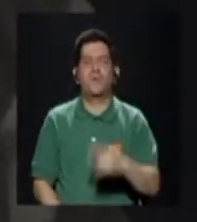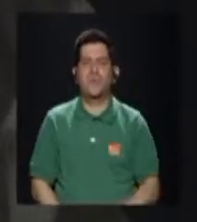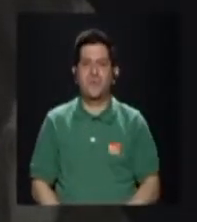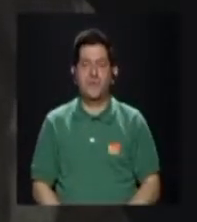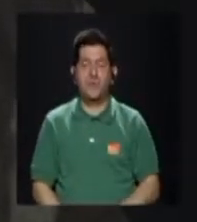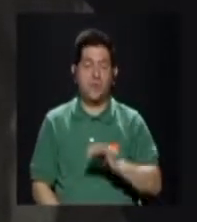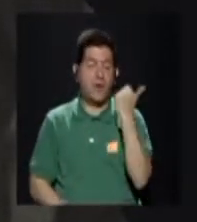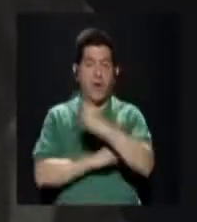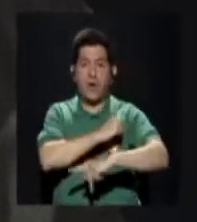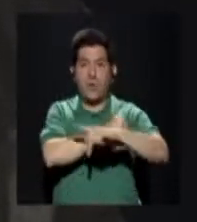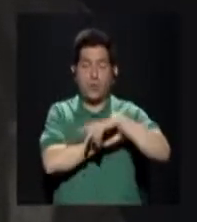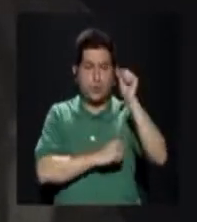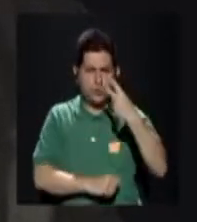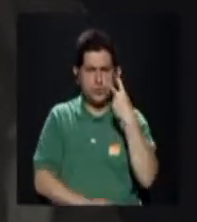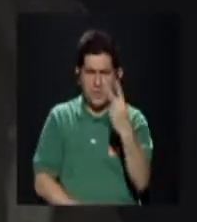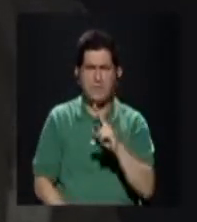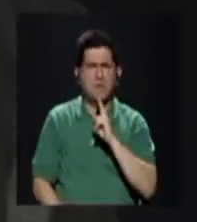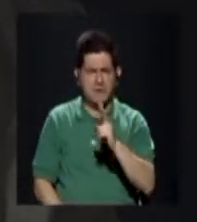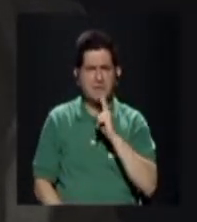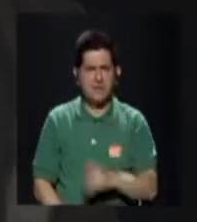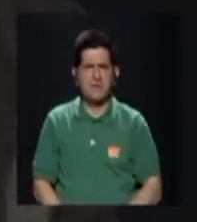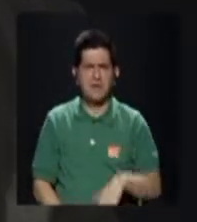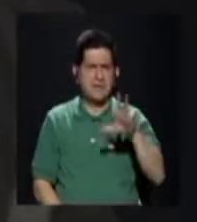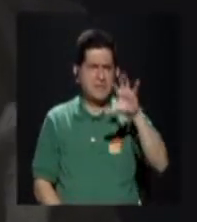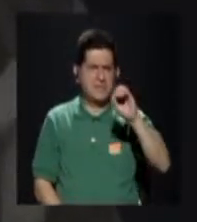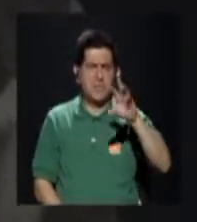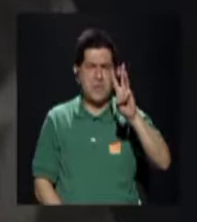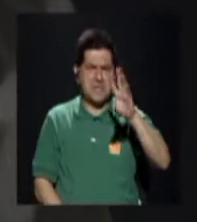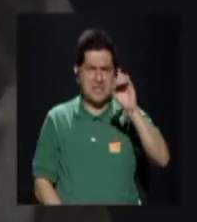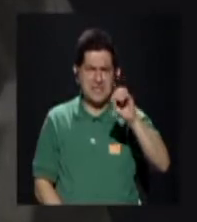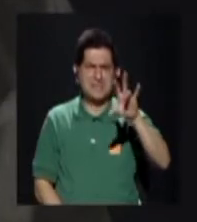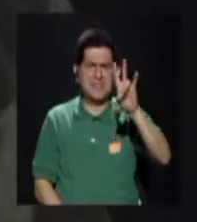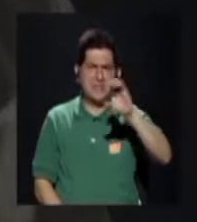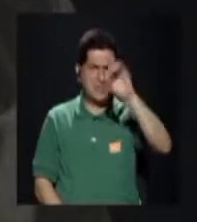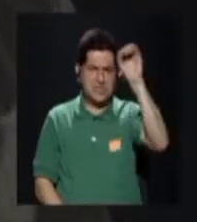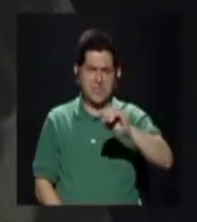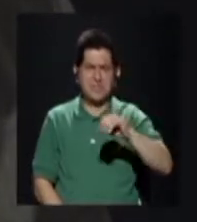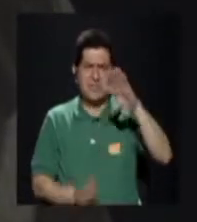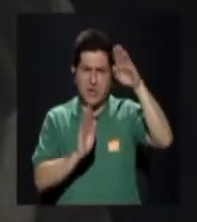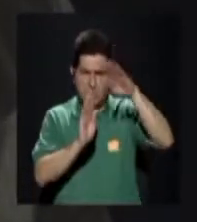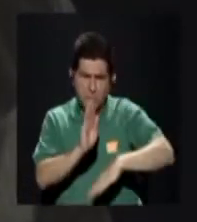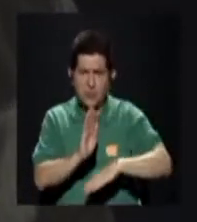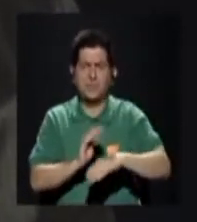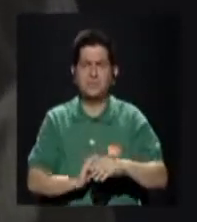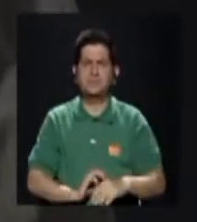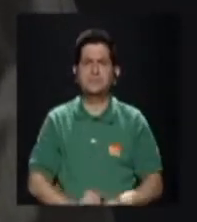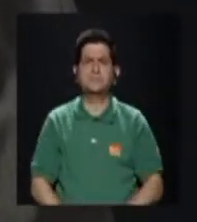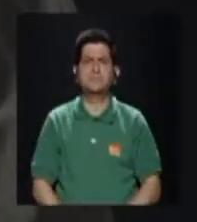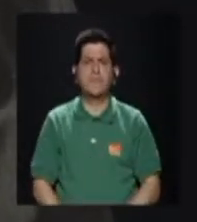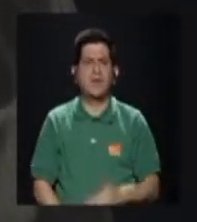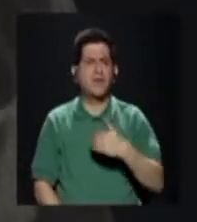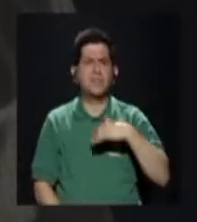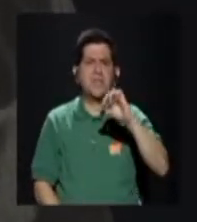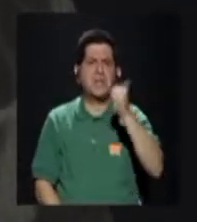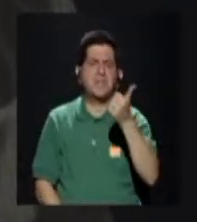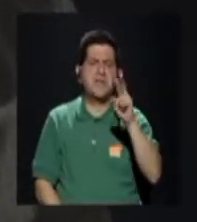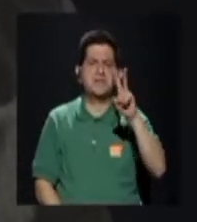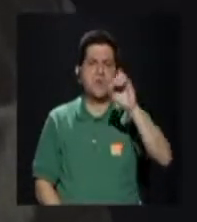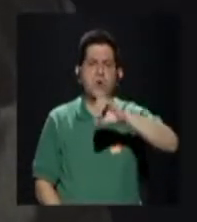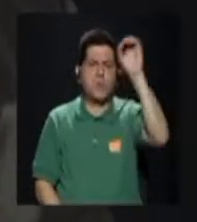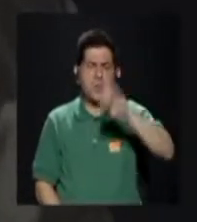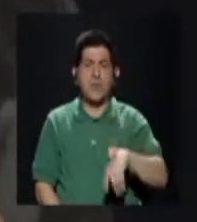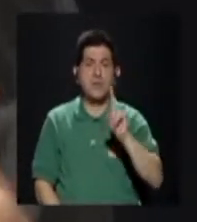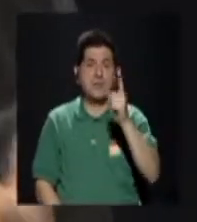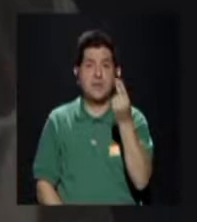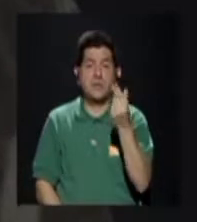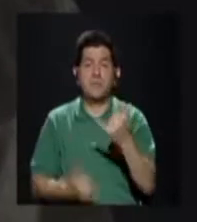esperaría en otros países, ver realmente descuentos de 50, 60, 70%, ¿de acuerdo? Y lo que hay es un 10, 20% sobre un